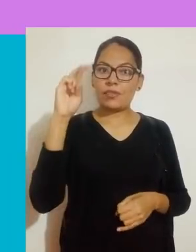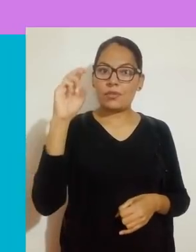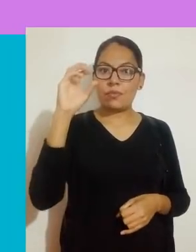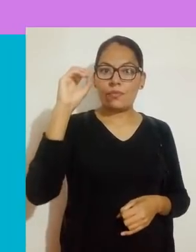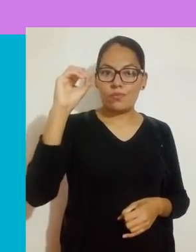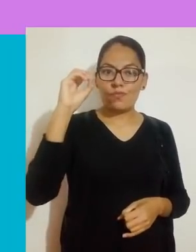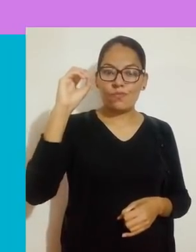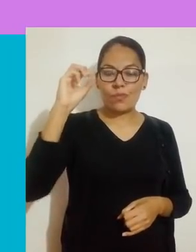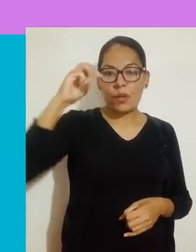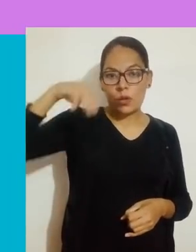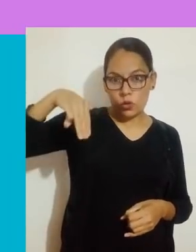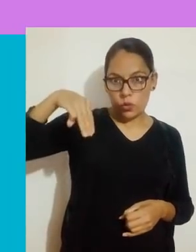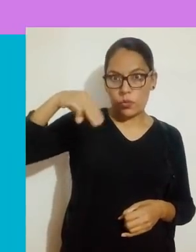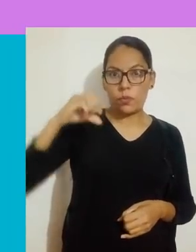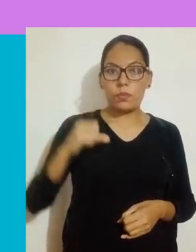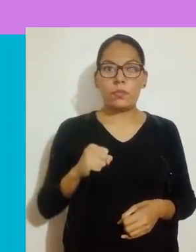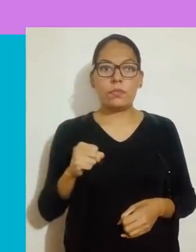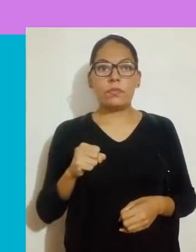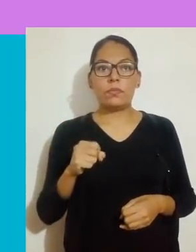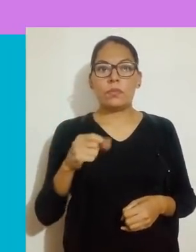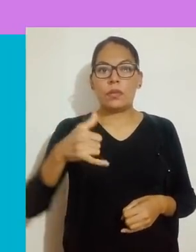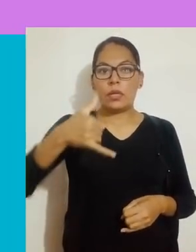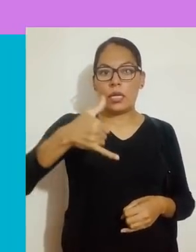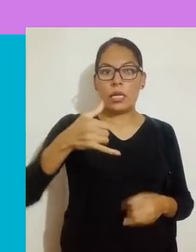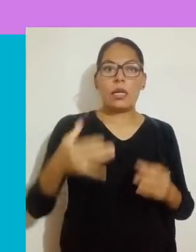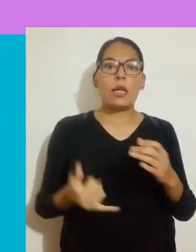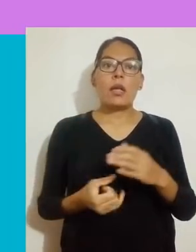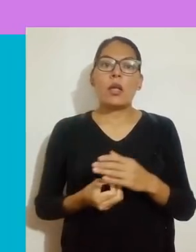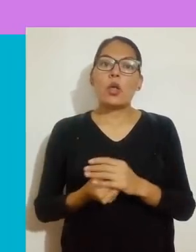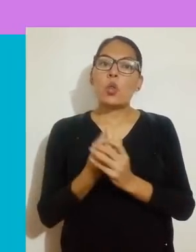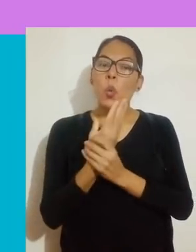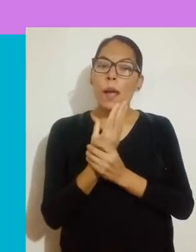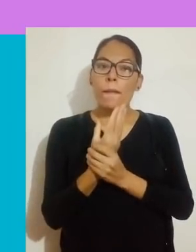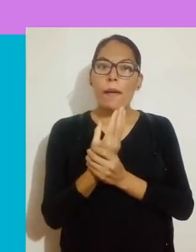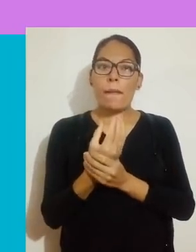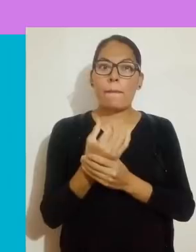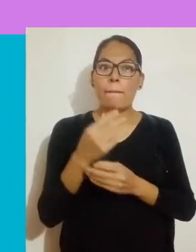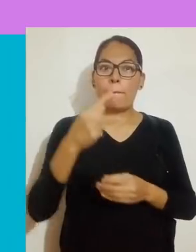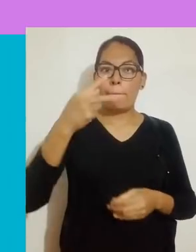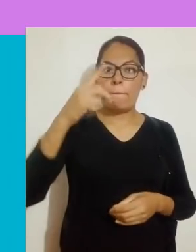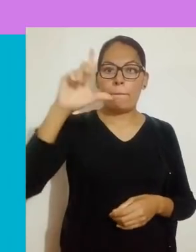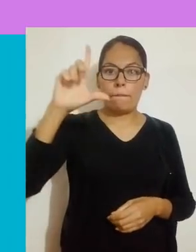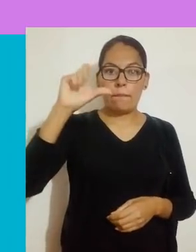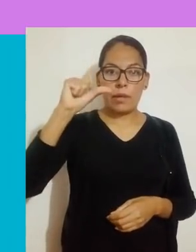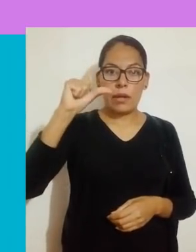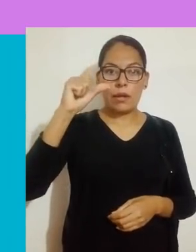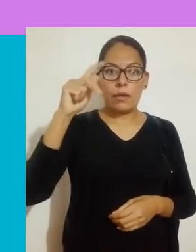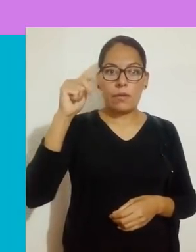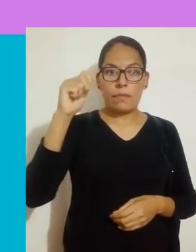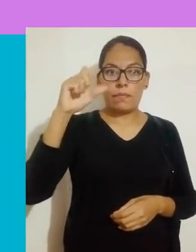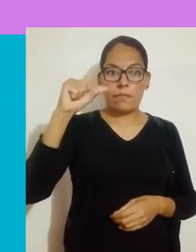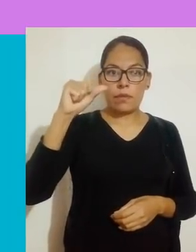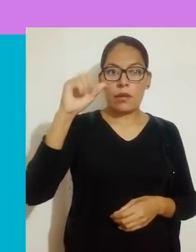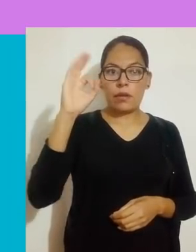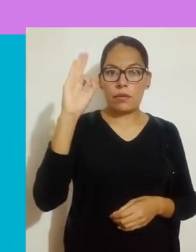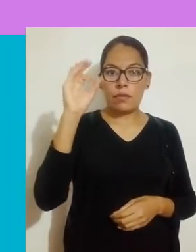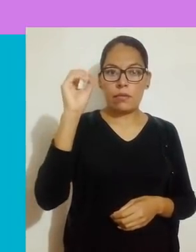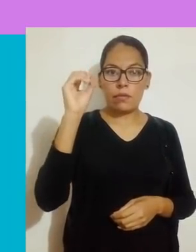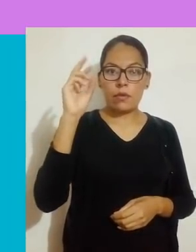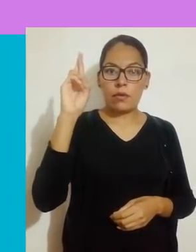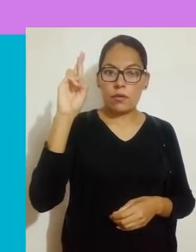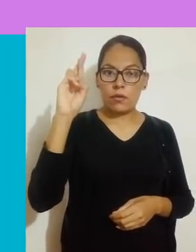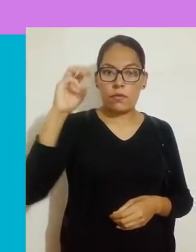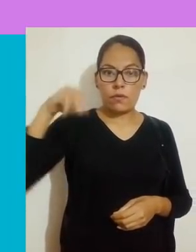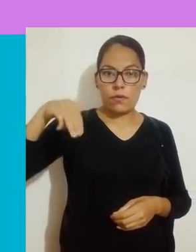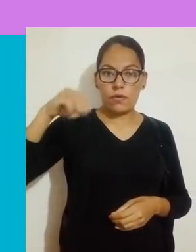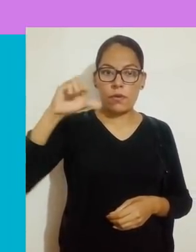más muchísimos recursos digitales organizados y listos para que tú los utilices según